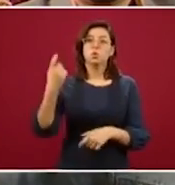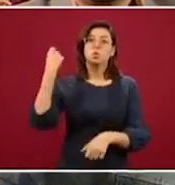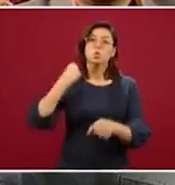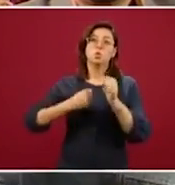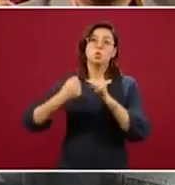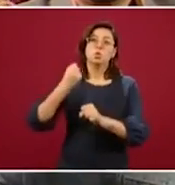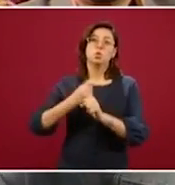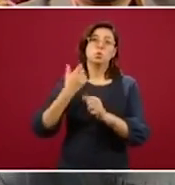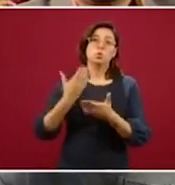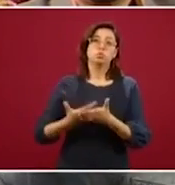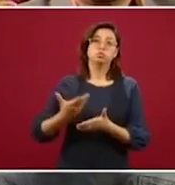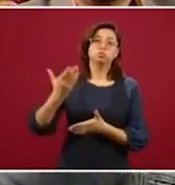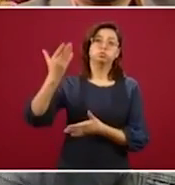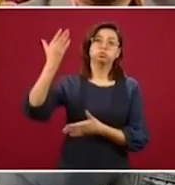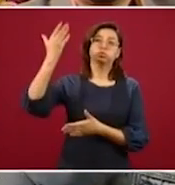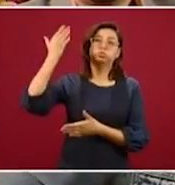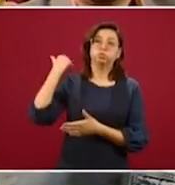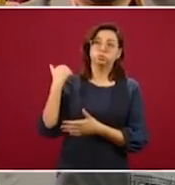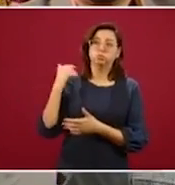Bangladesh, el de Yumu.